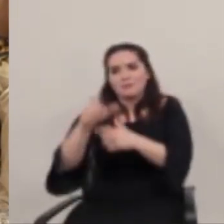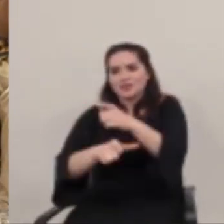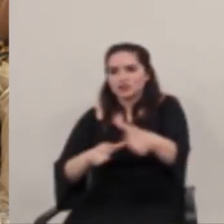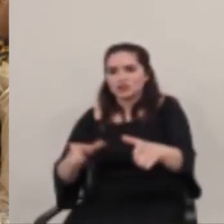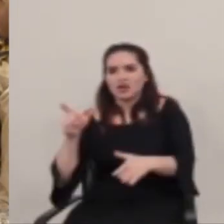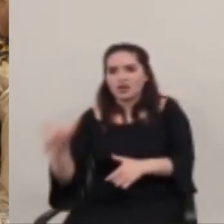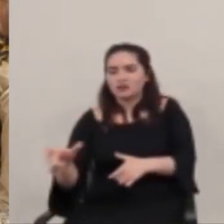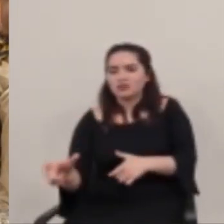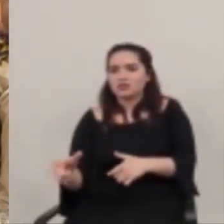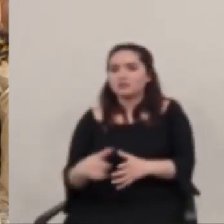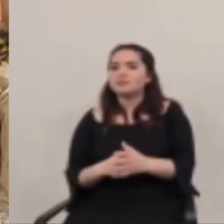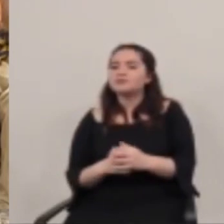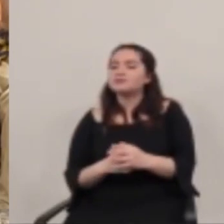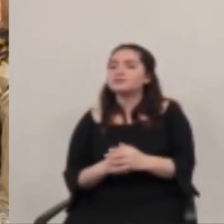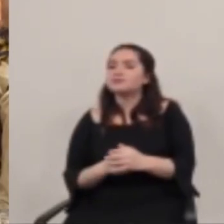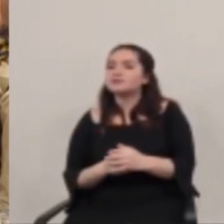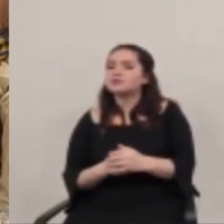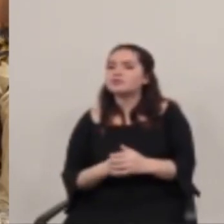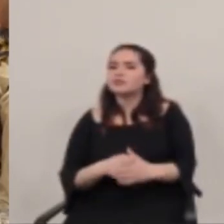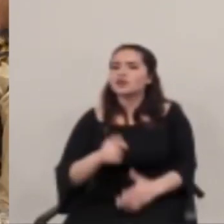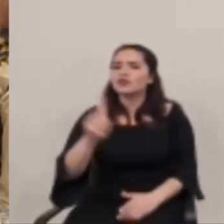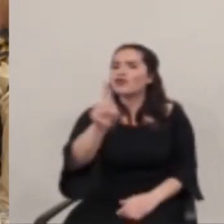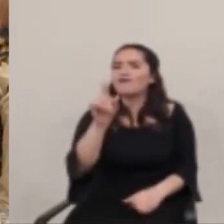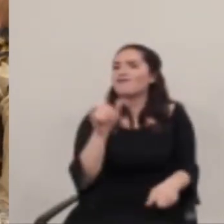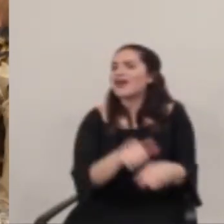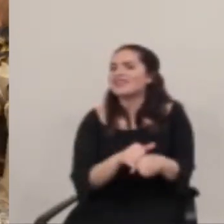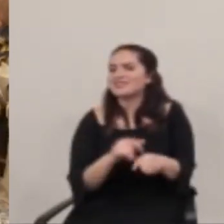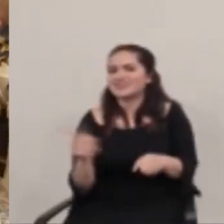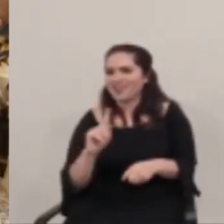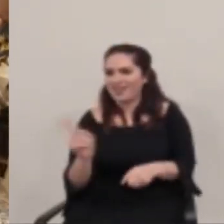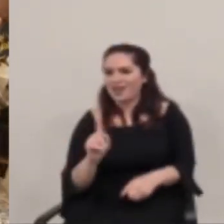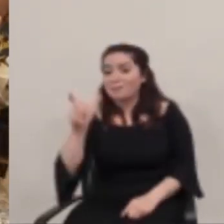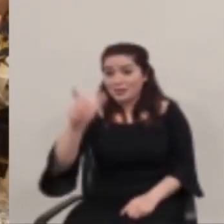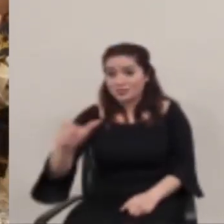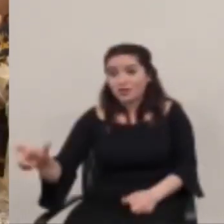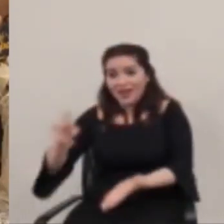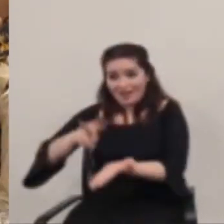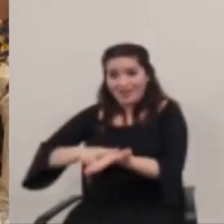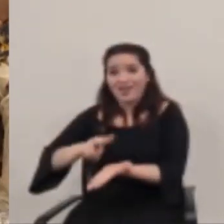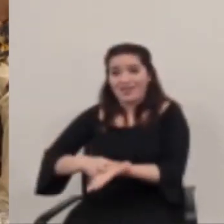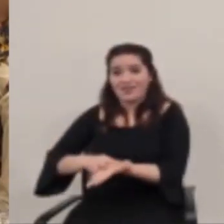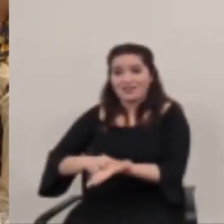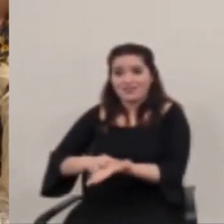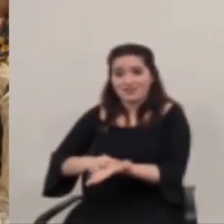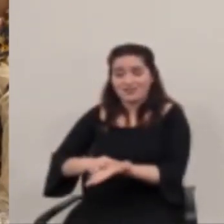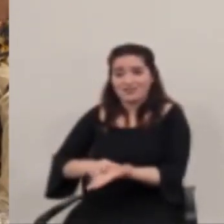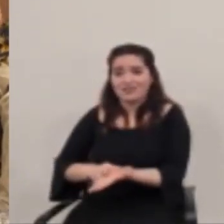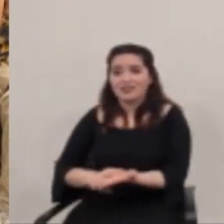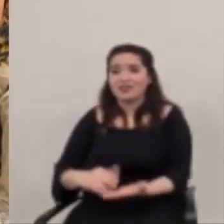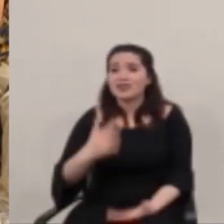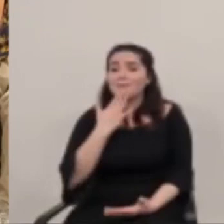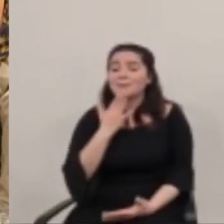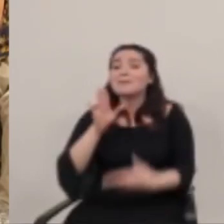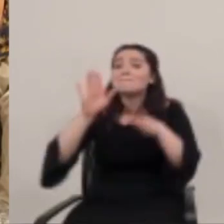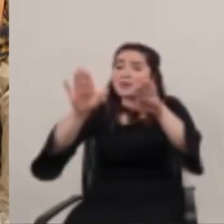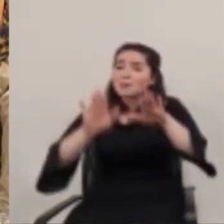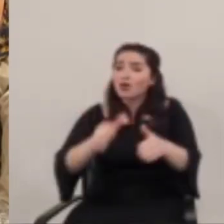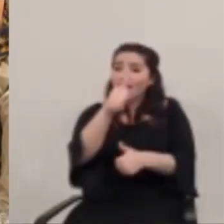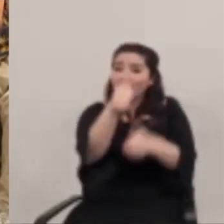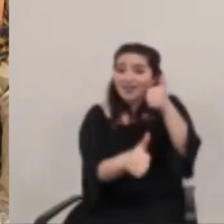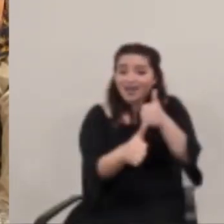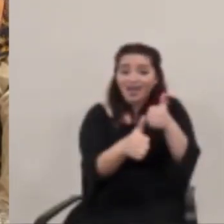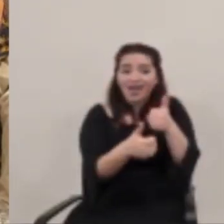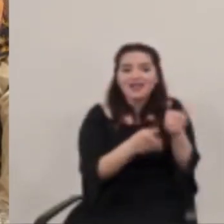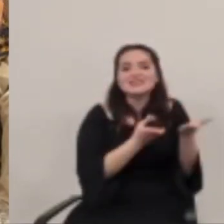no son un libro, que no son ficticias, con implicancia de las mismas carreras en la comunidad